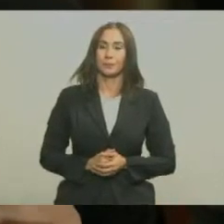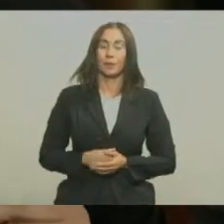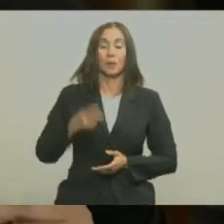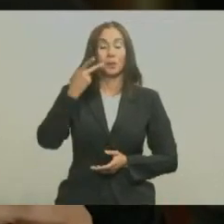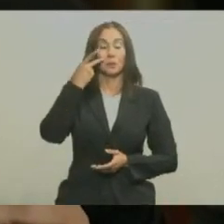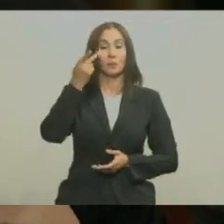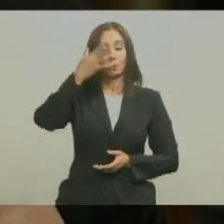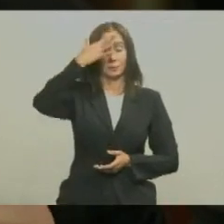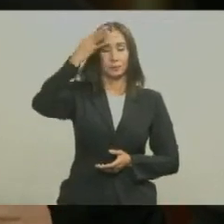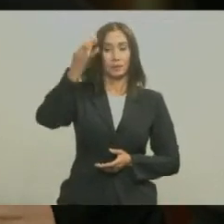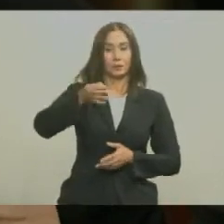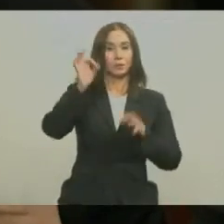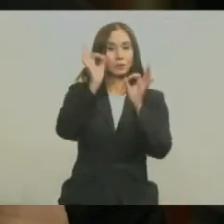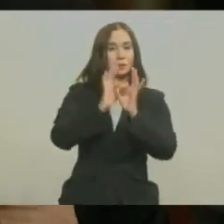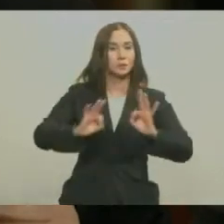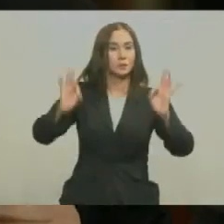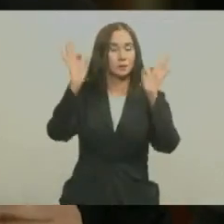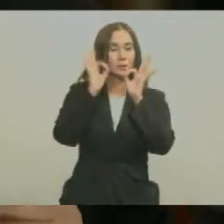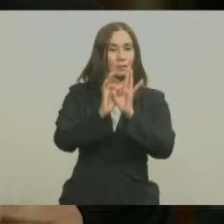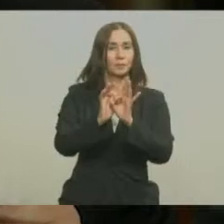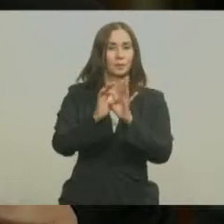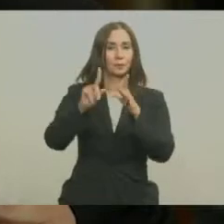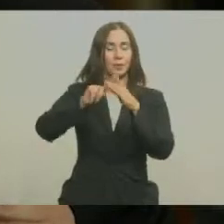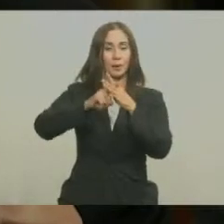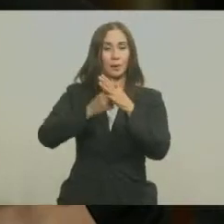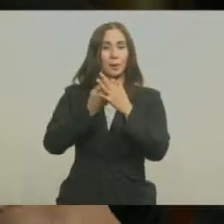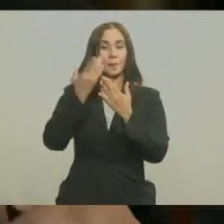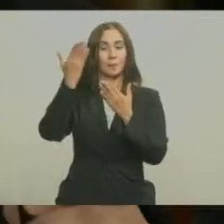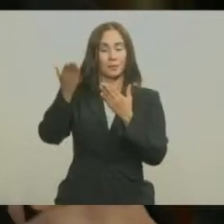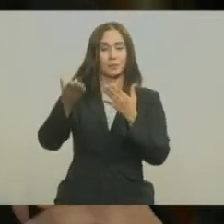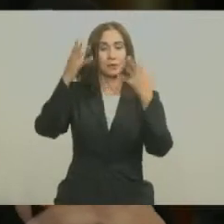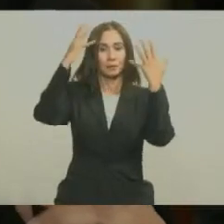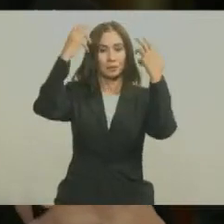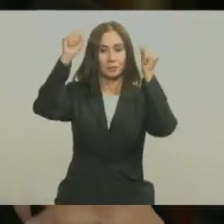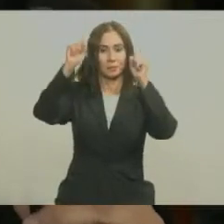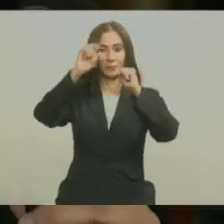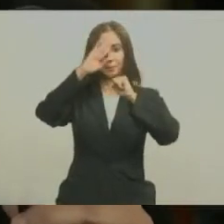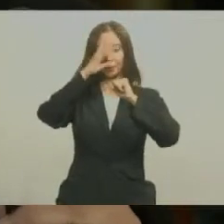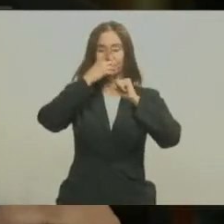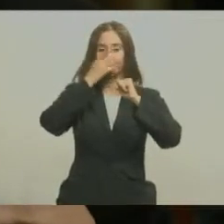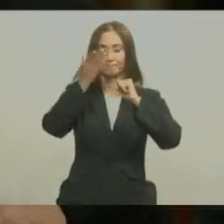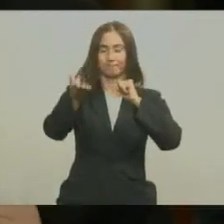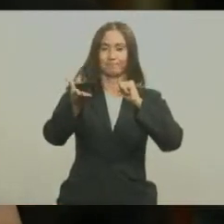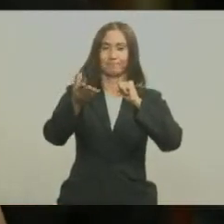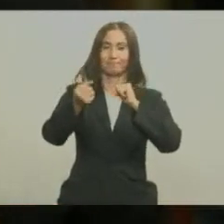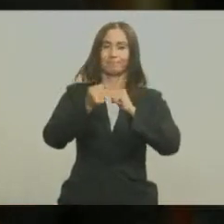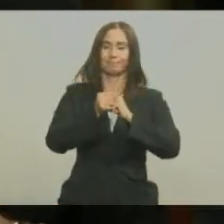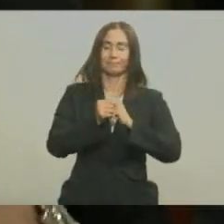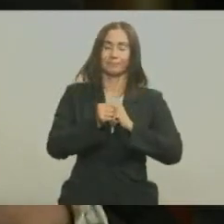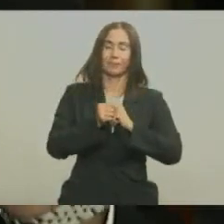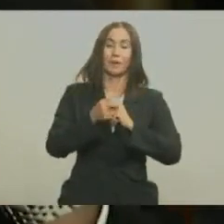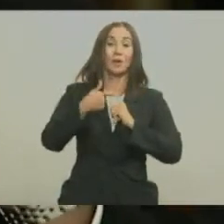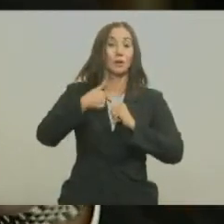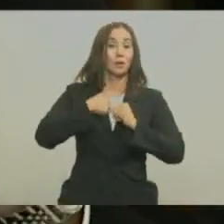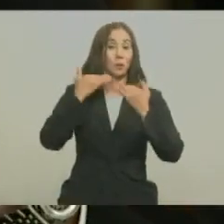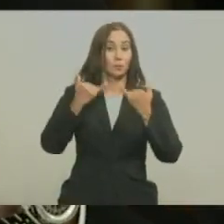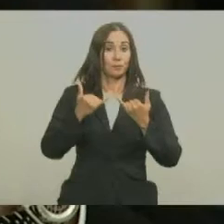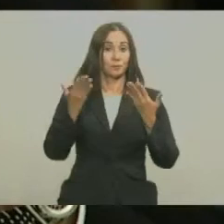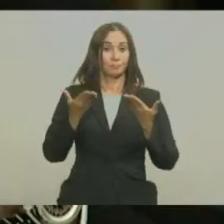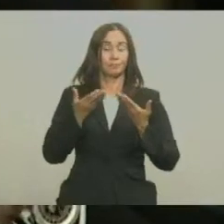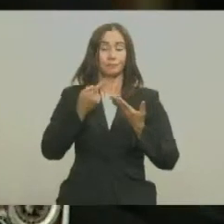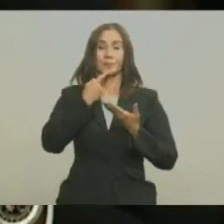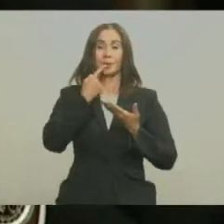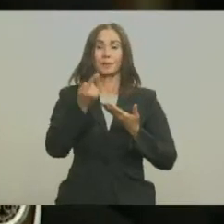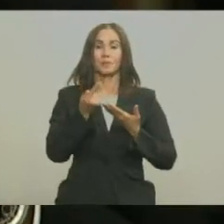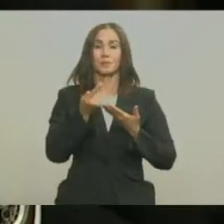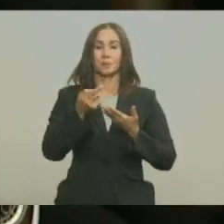este tiene por iniciativa de un presidente de la República. Tengo que decir aquí,